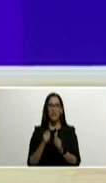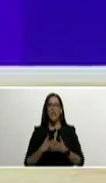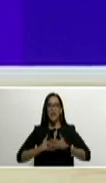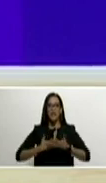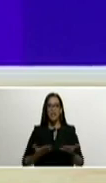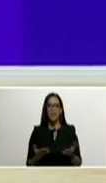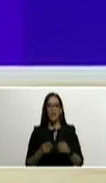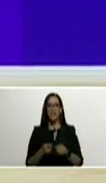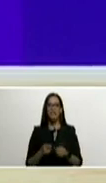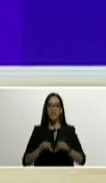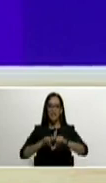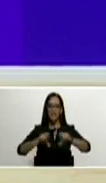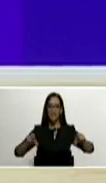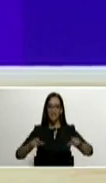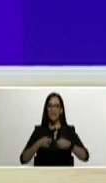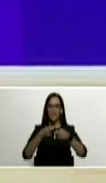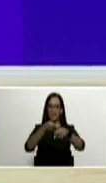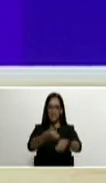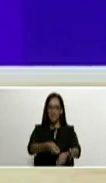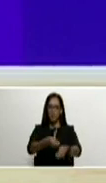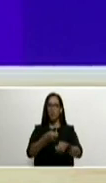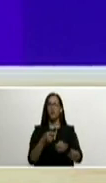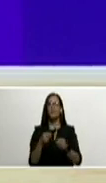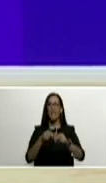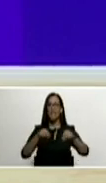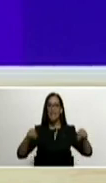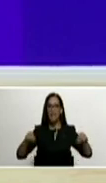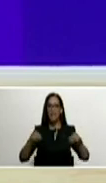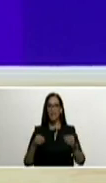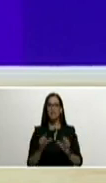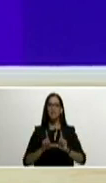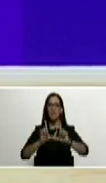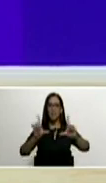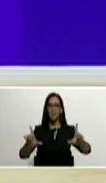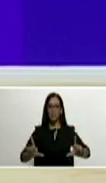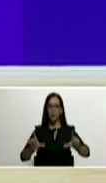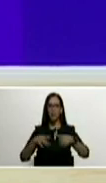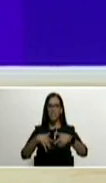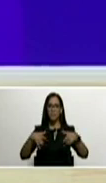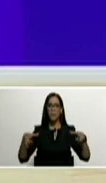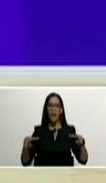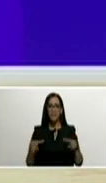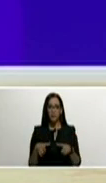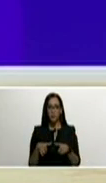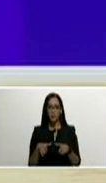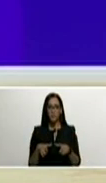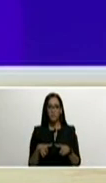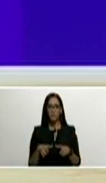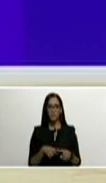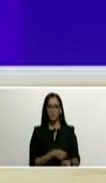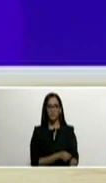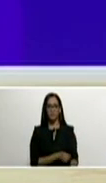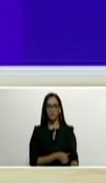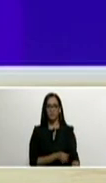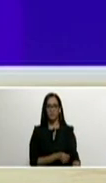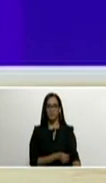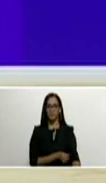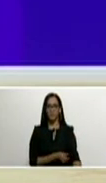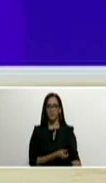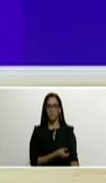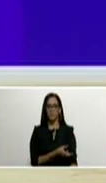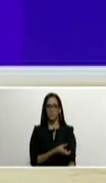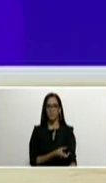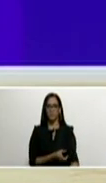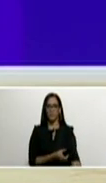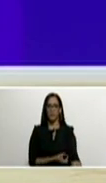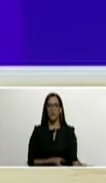de títulos de tierra, certificados de espacio. Y hemos decidido a partir